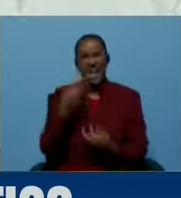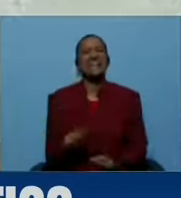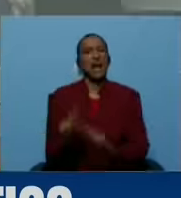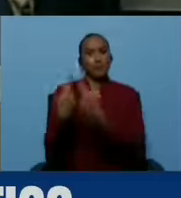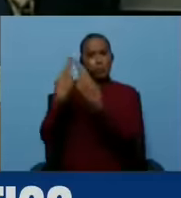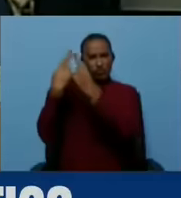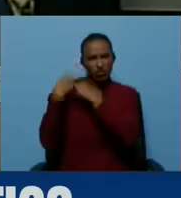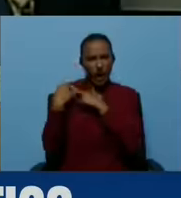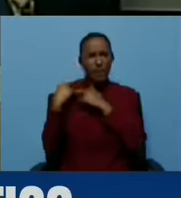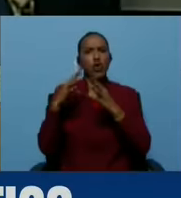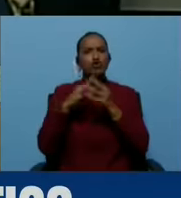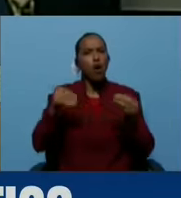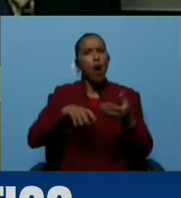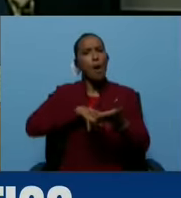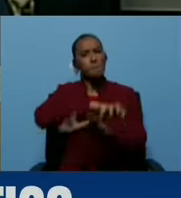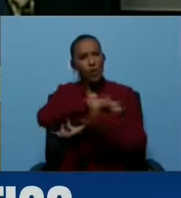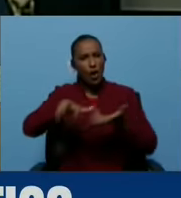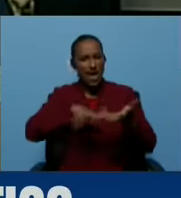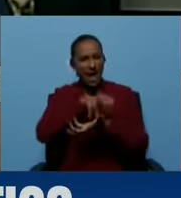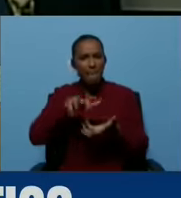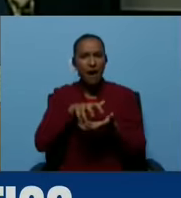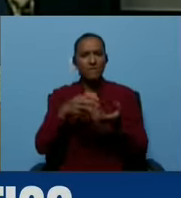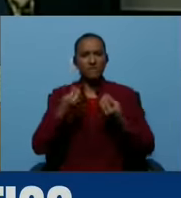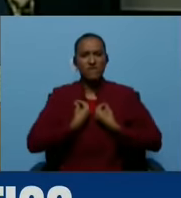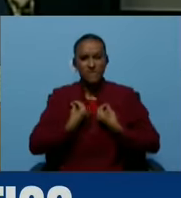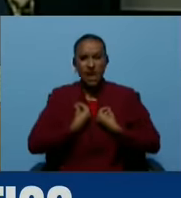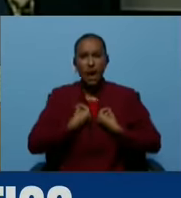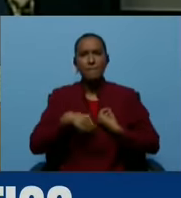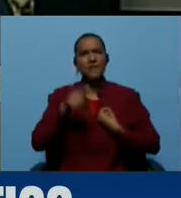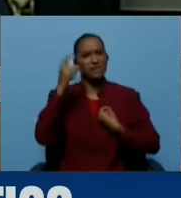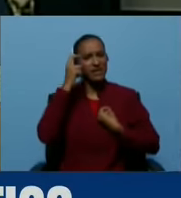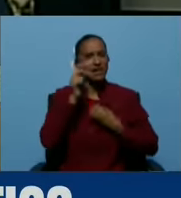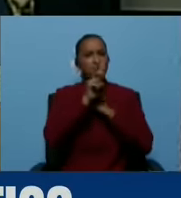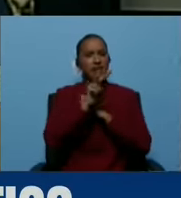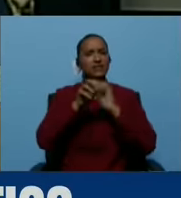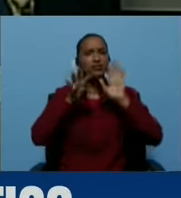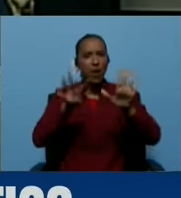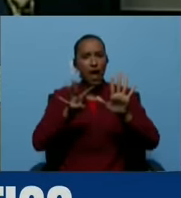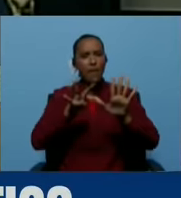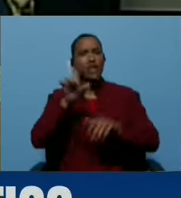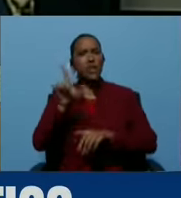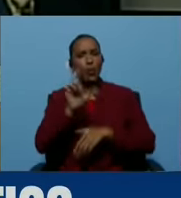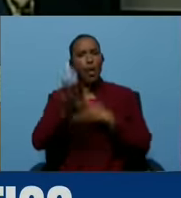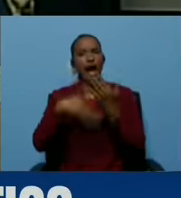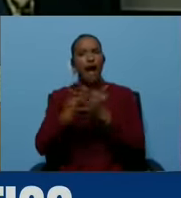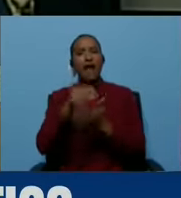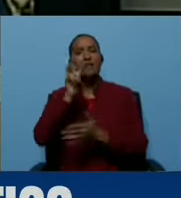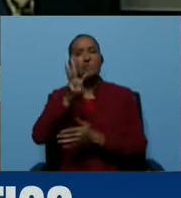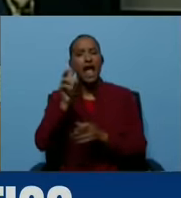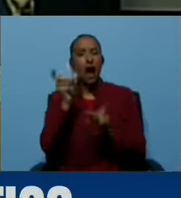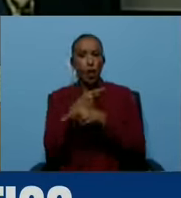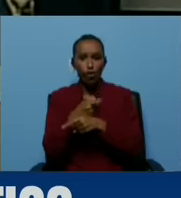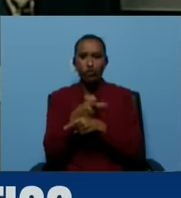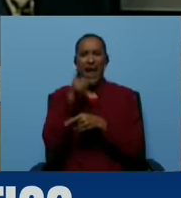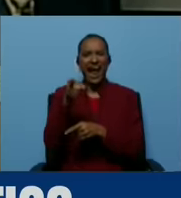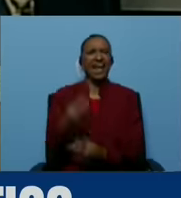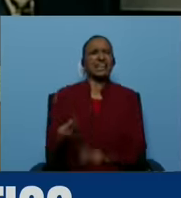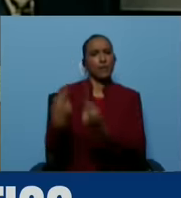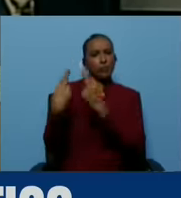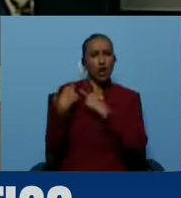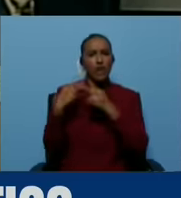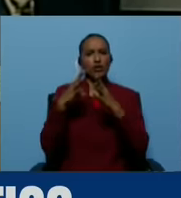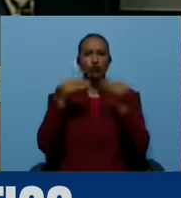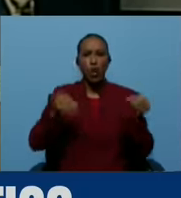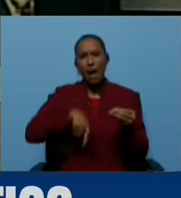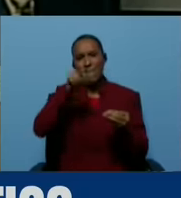violencia vivida en Venezuela entre el 29 de julio, 3 de agosto, los fallecidos producto de